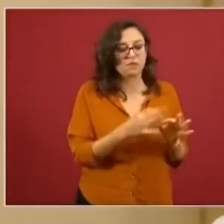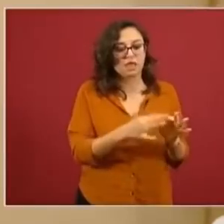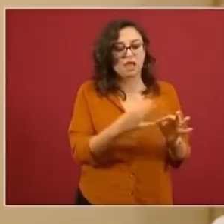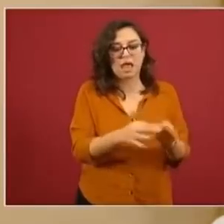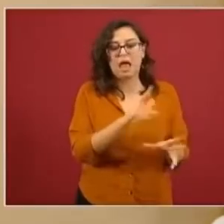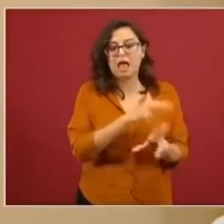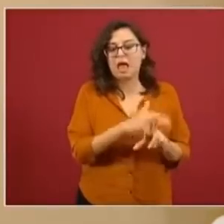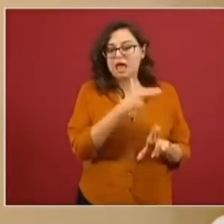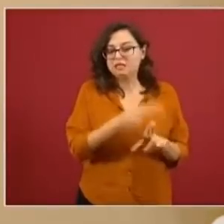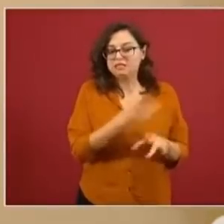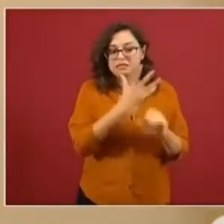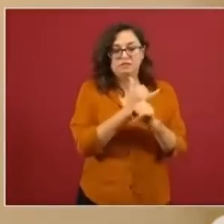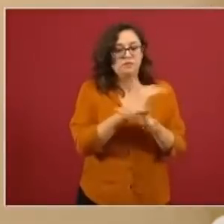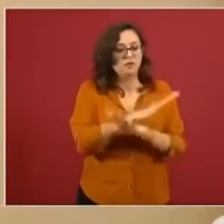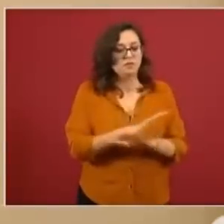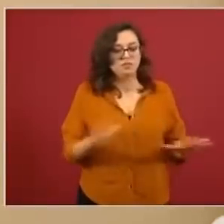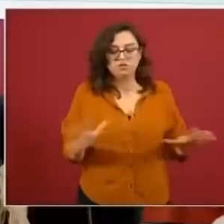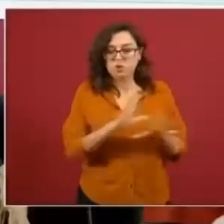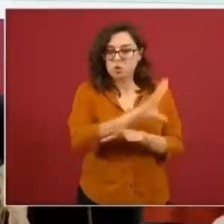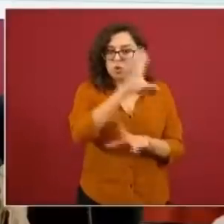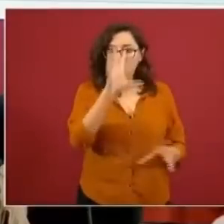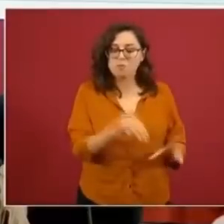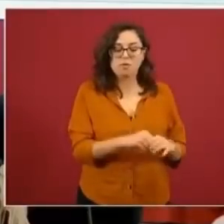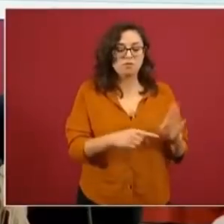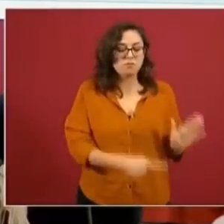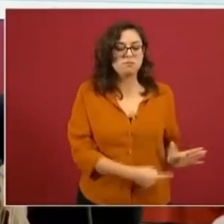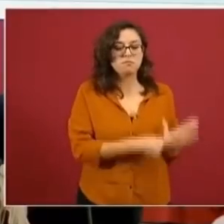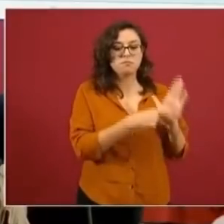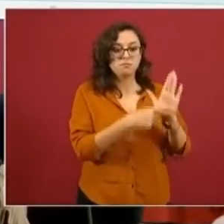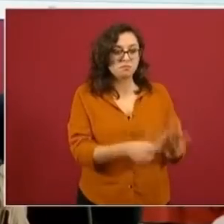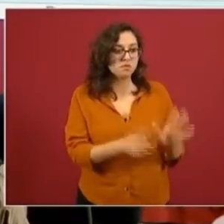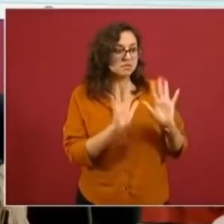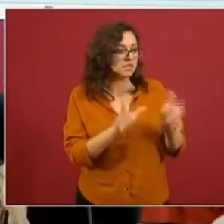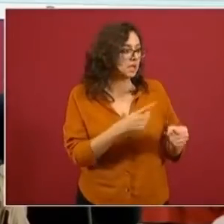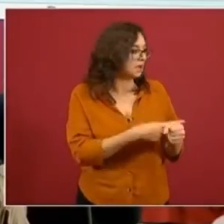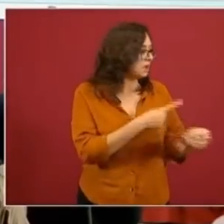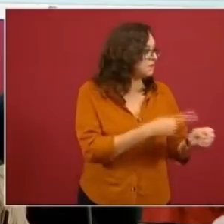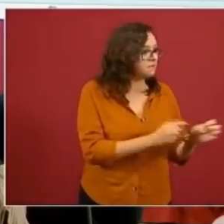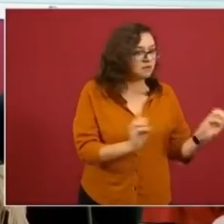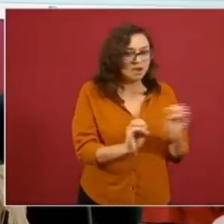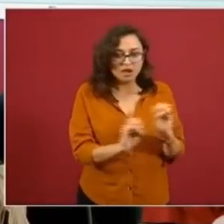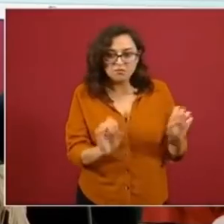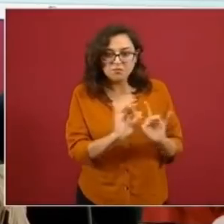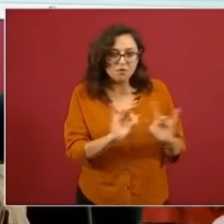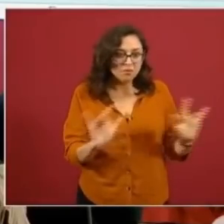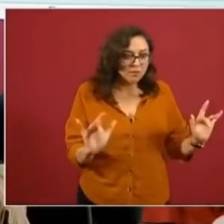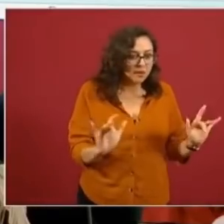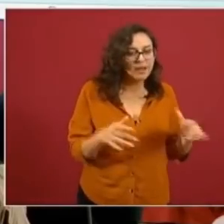la información del brote y verificar que ya no había más casos en el país.